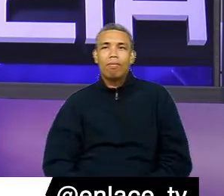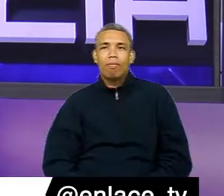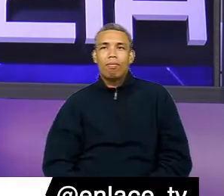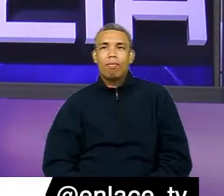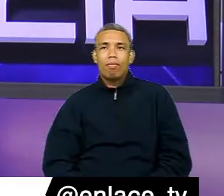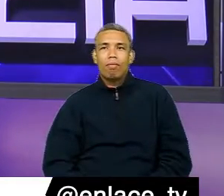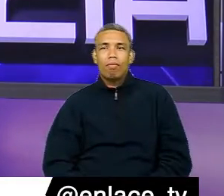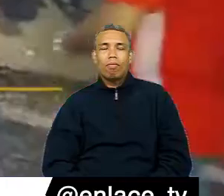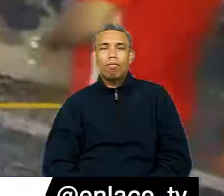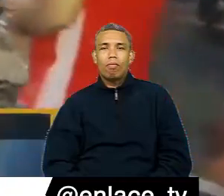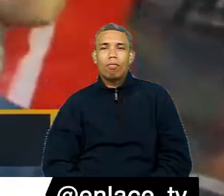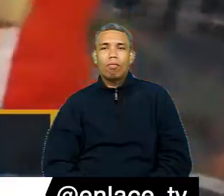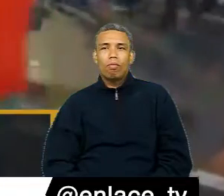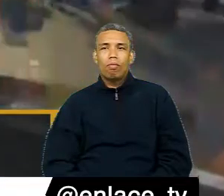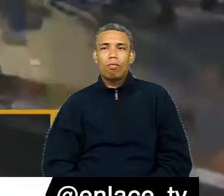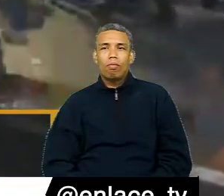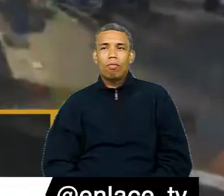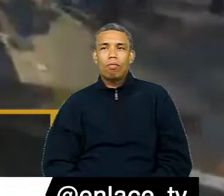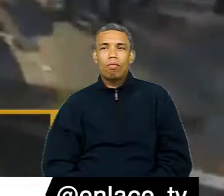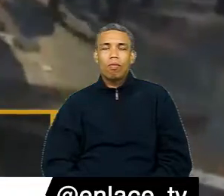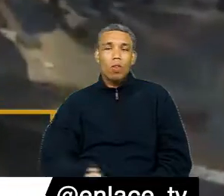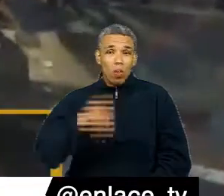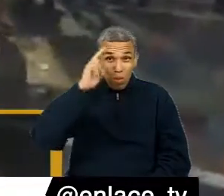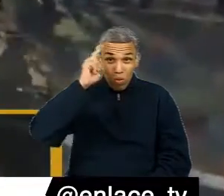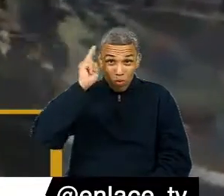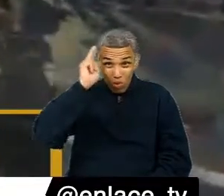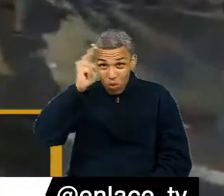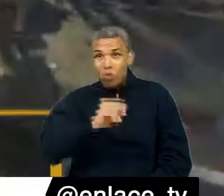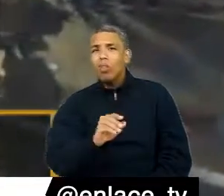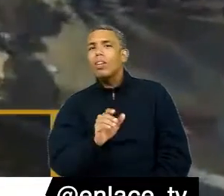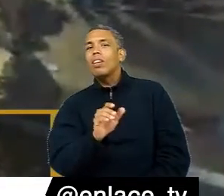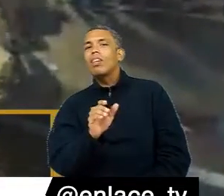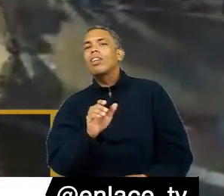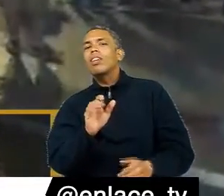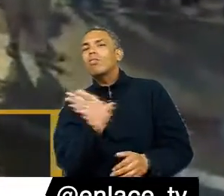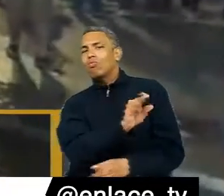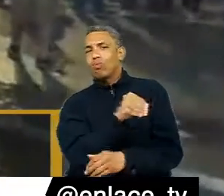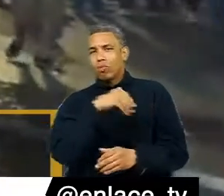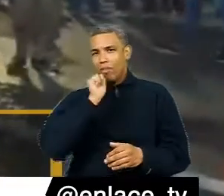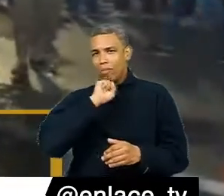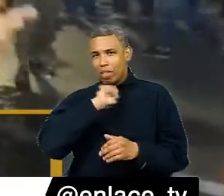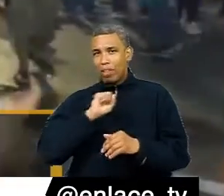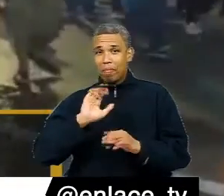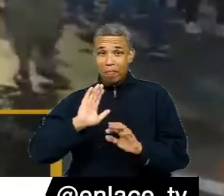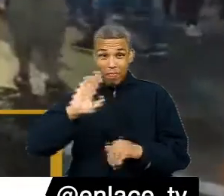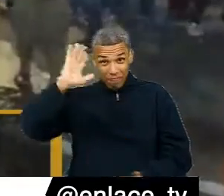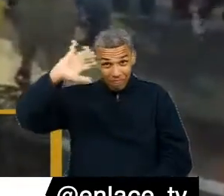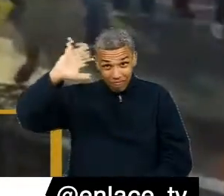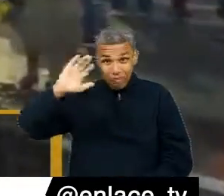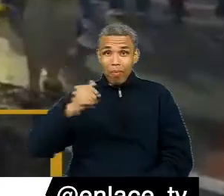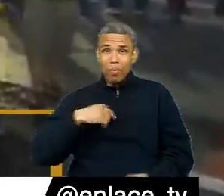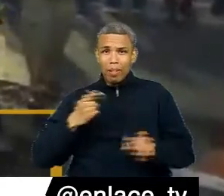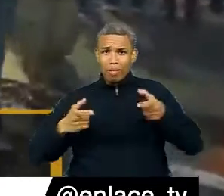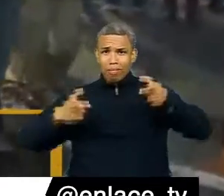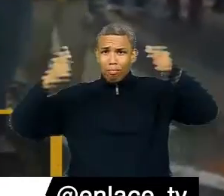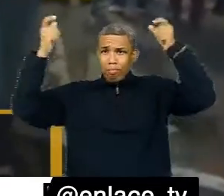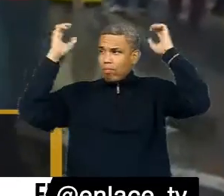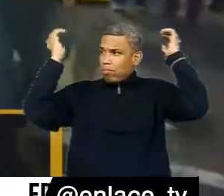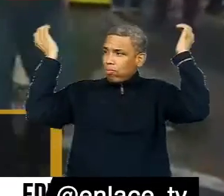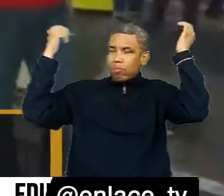Barranquilla? Hola, ¿qué tal? Buenas noches, saludos para todos en la ciudad de Barranca Bermeja. Les saludo desde Las Ajueras, el parqueadero principal del